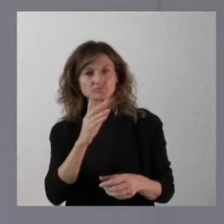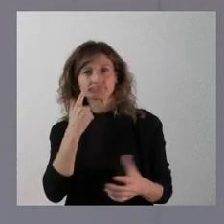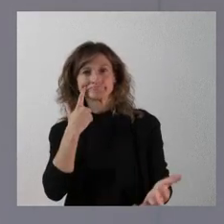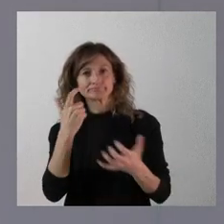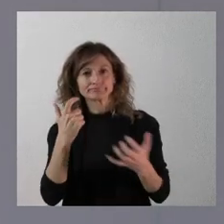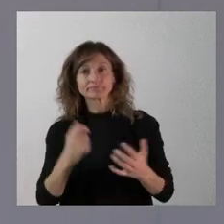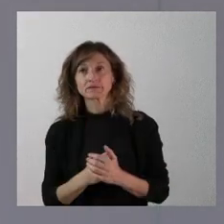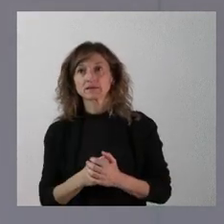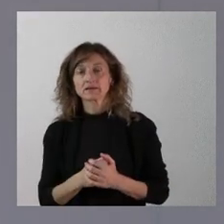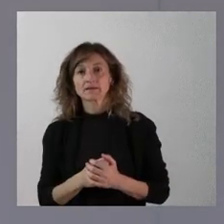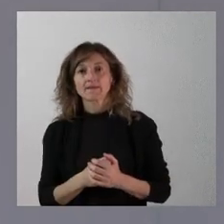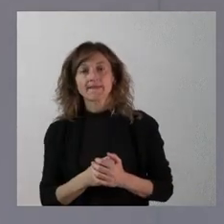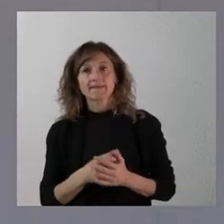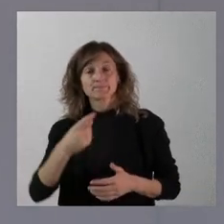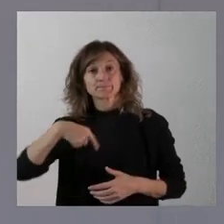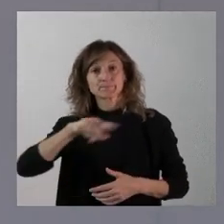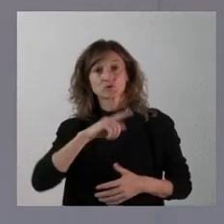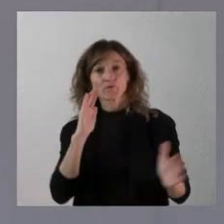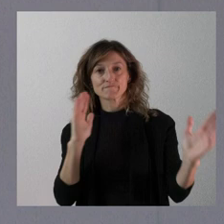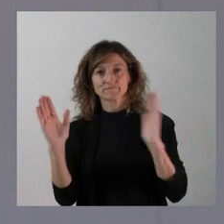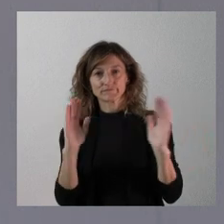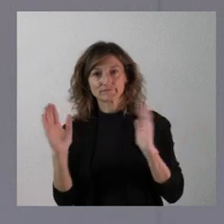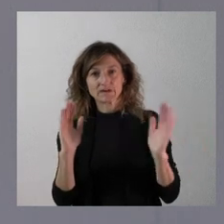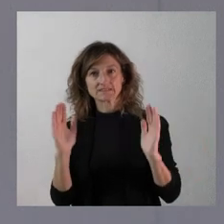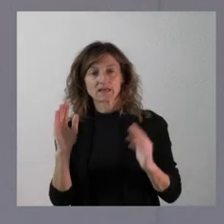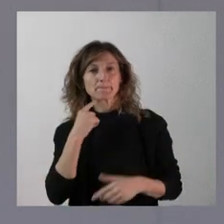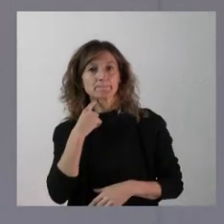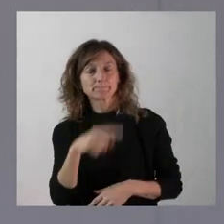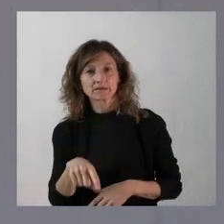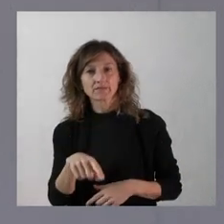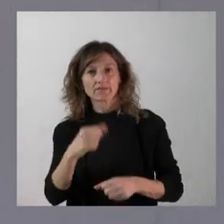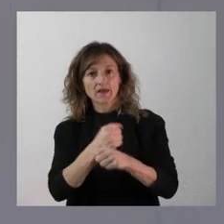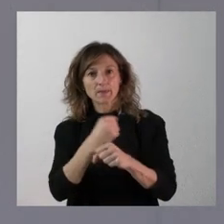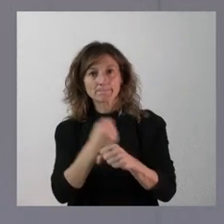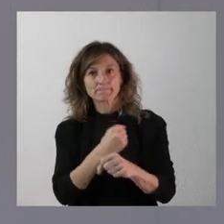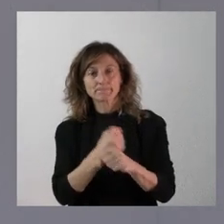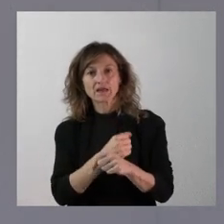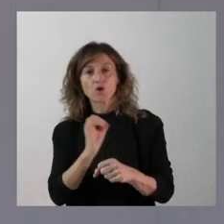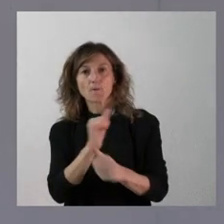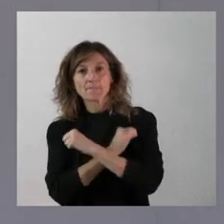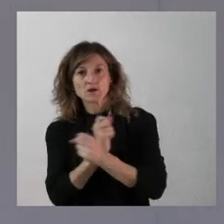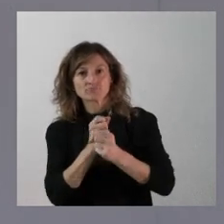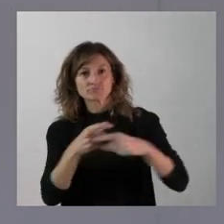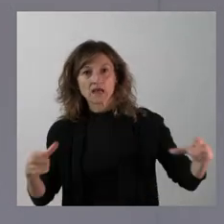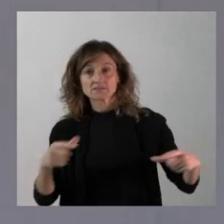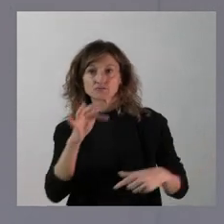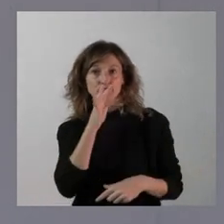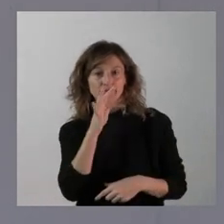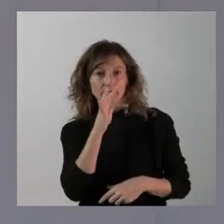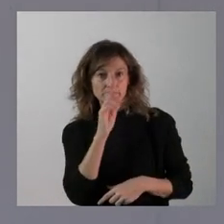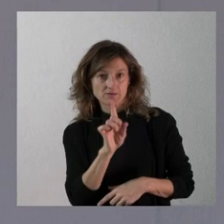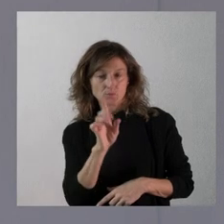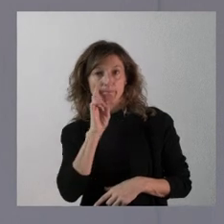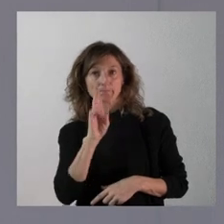que todavía estemos en fase de pérdida de empleo o de incremento del paro todavía en Castilla y león